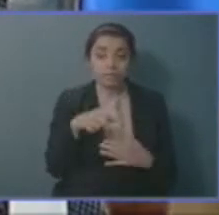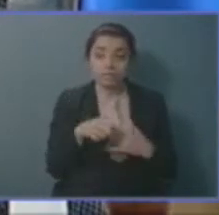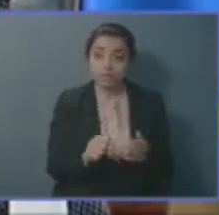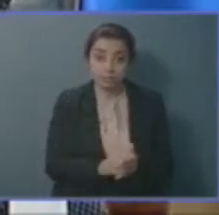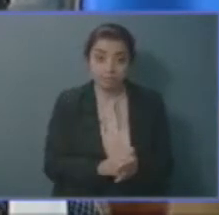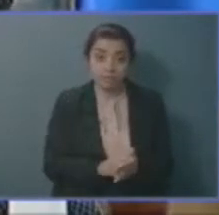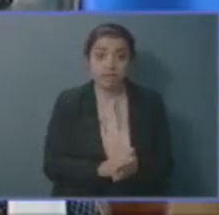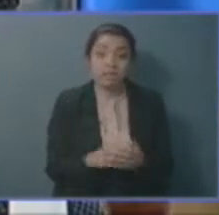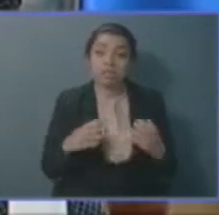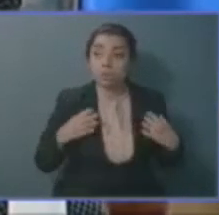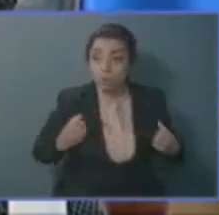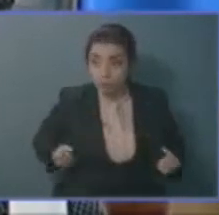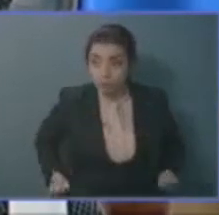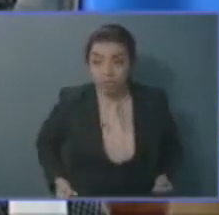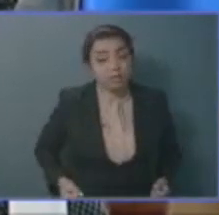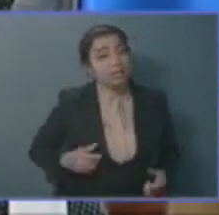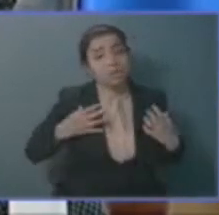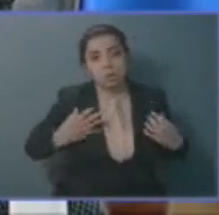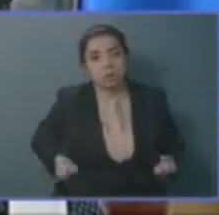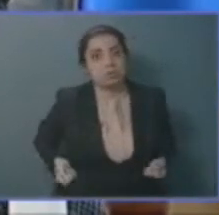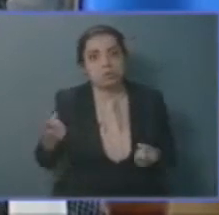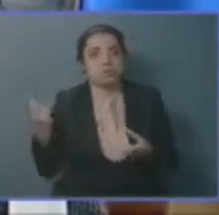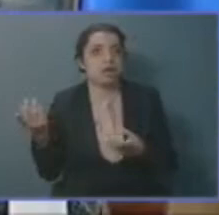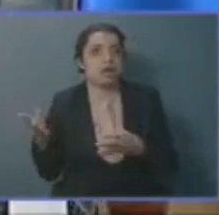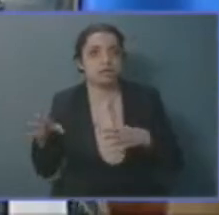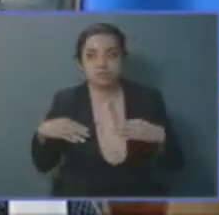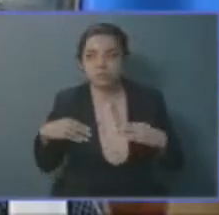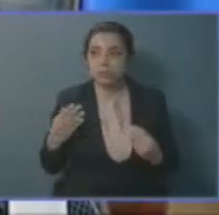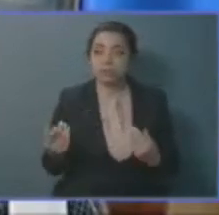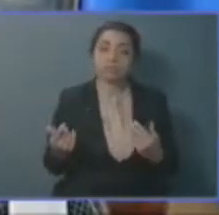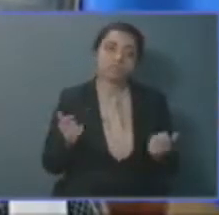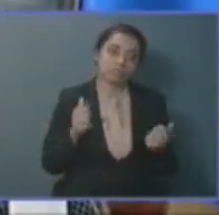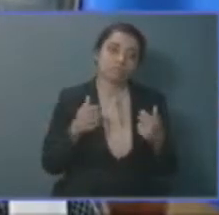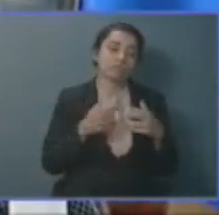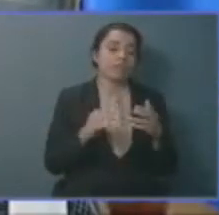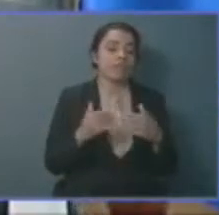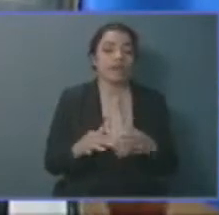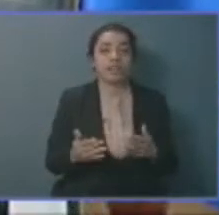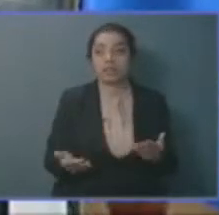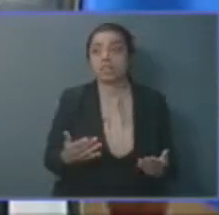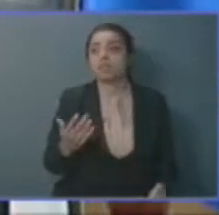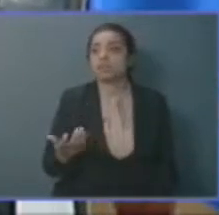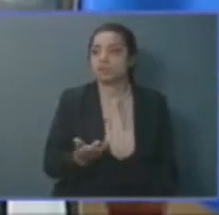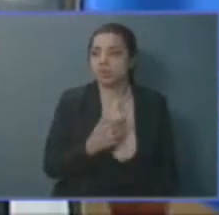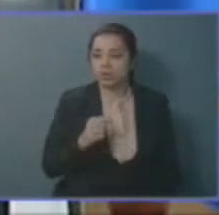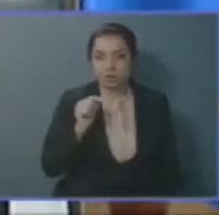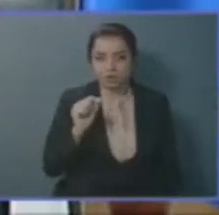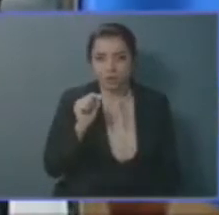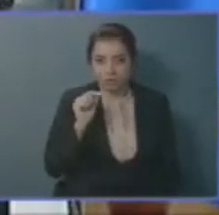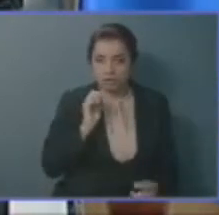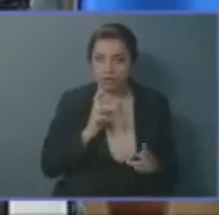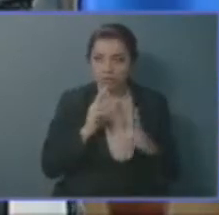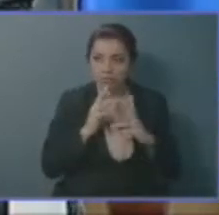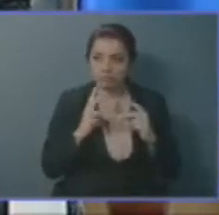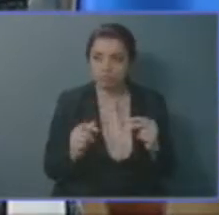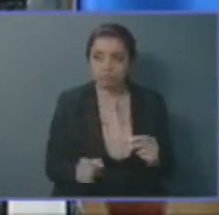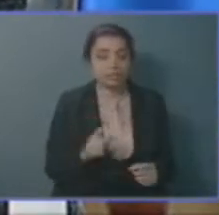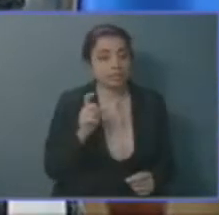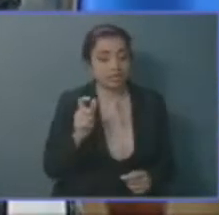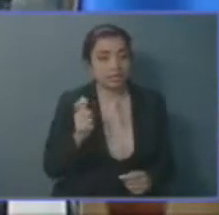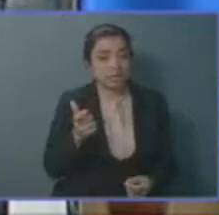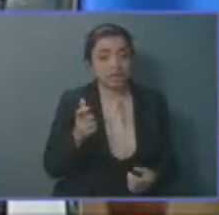Legislativa al Ejecutivo y que el Ejecutivo no aceptó, es donde están las pequeñas diferencias. Pero nosotros hicimos una formulación que el transporte